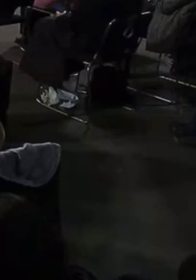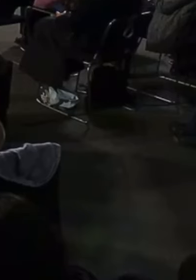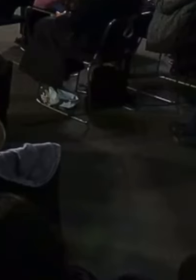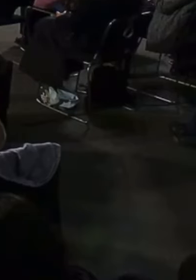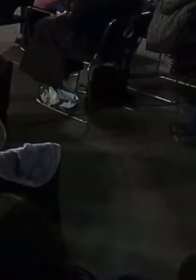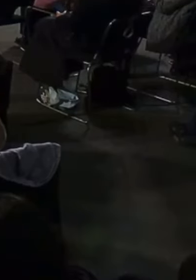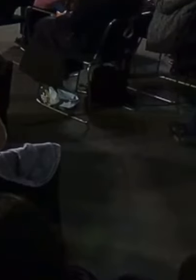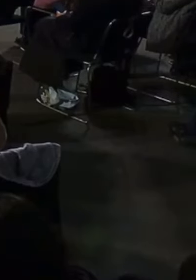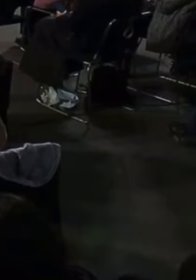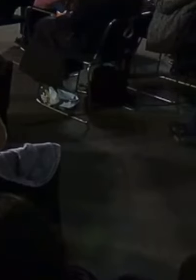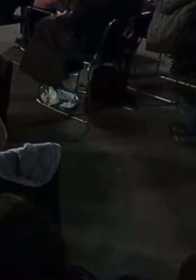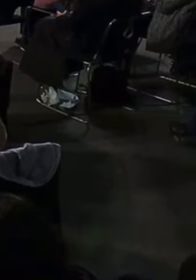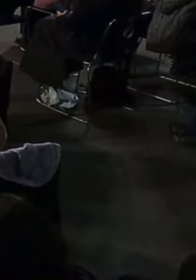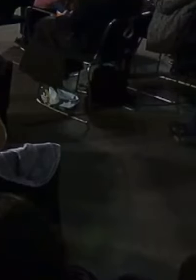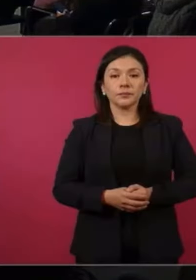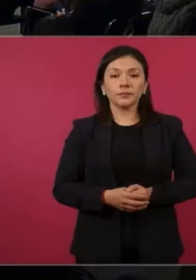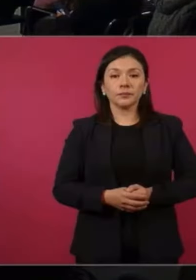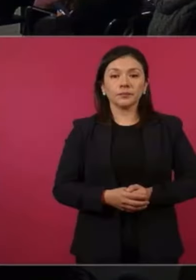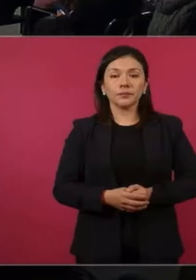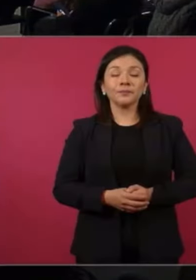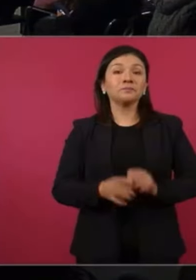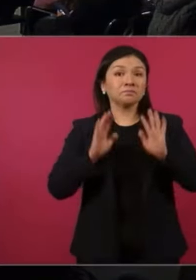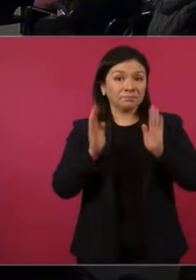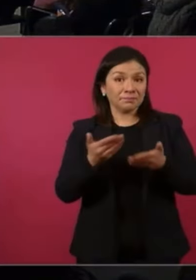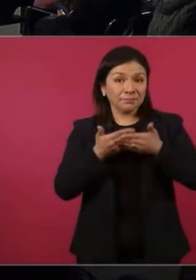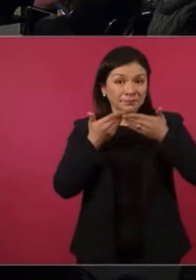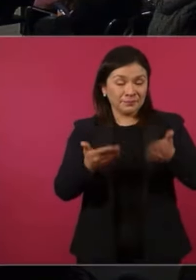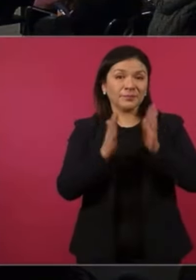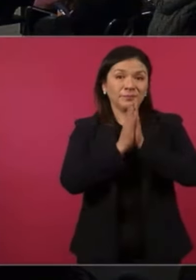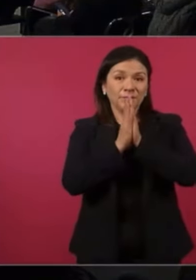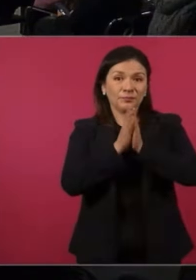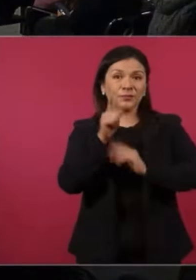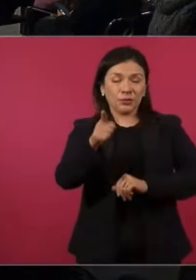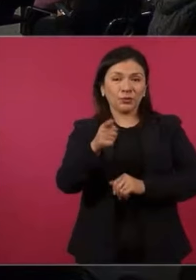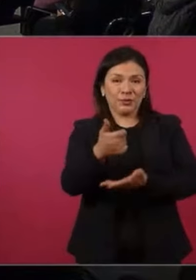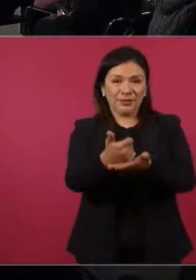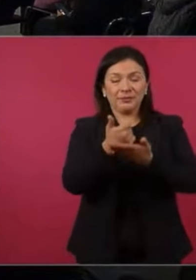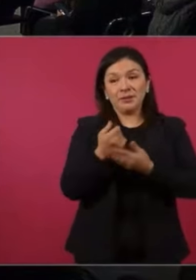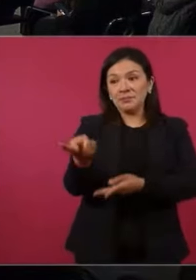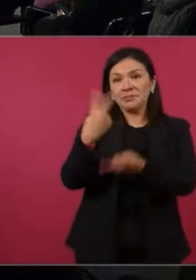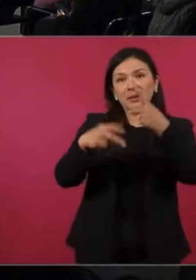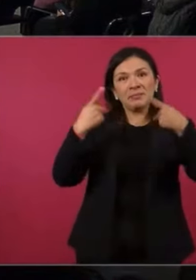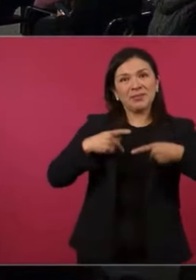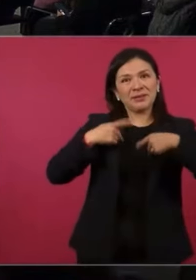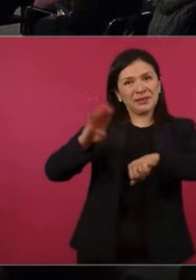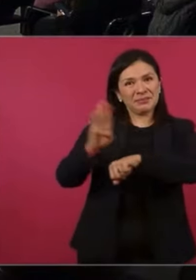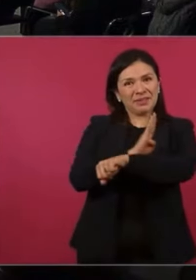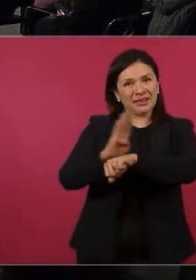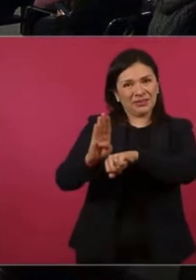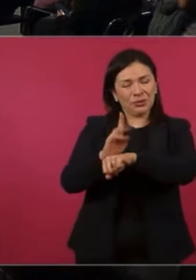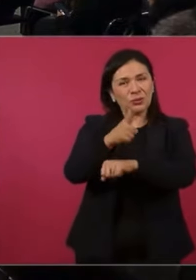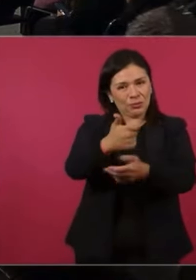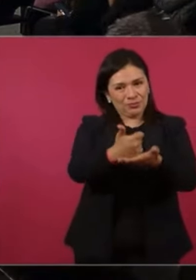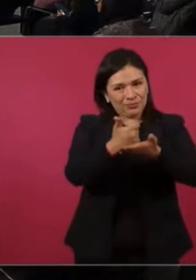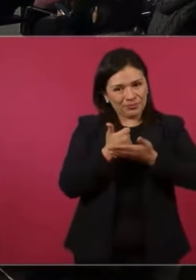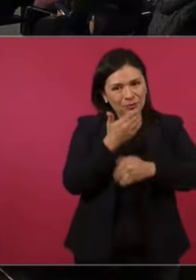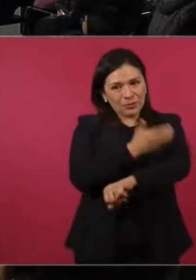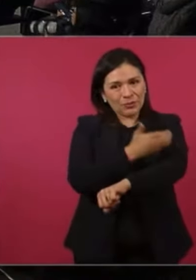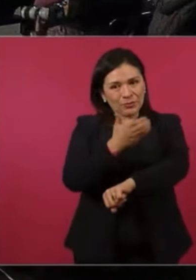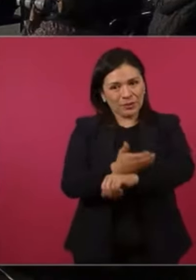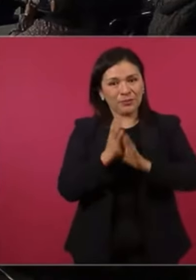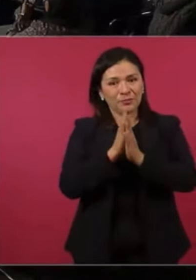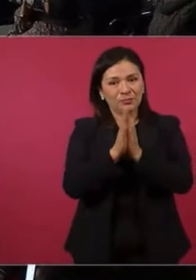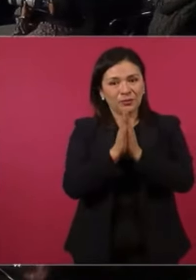Y ahora sí, presidente, si nos acompaña a dar entrega, aquí nos acompañan los beneficiarios. Adelante, si nos acompañan.